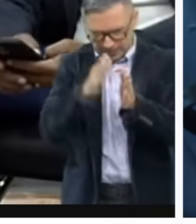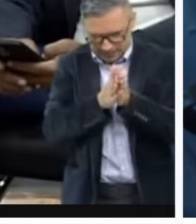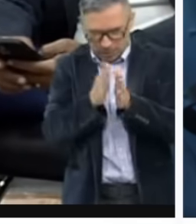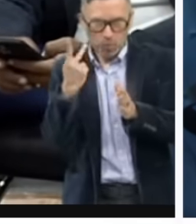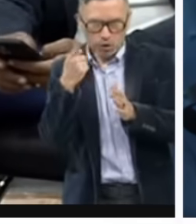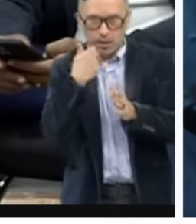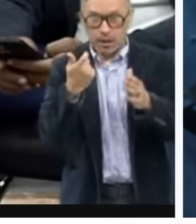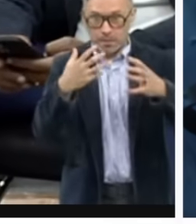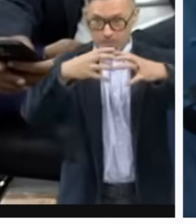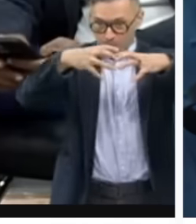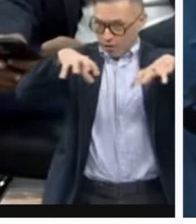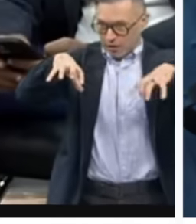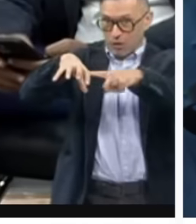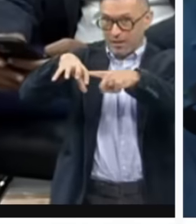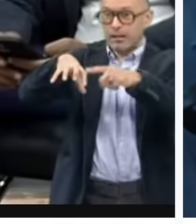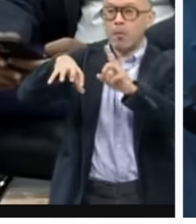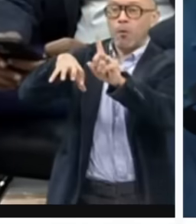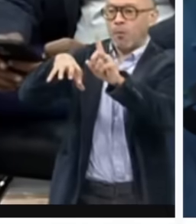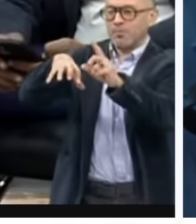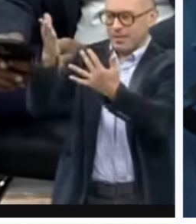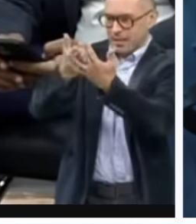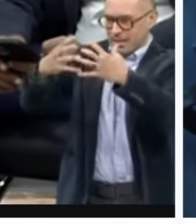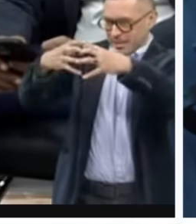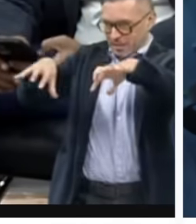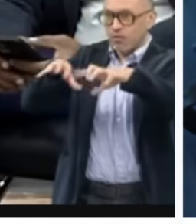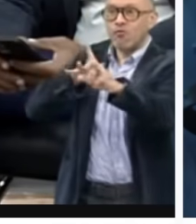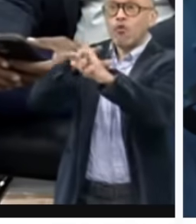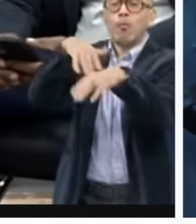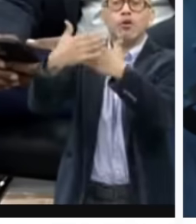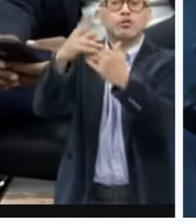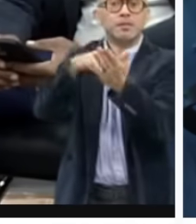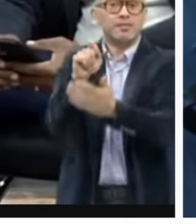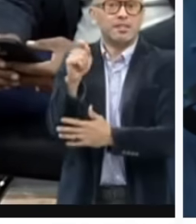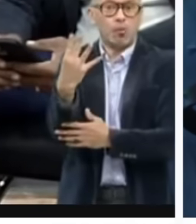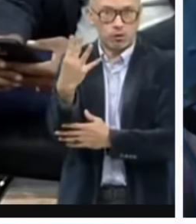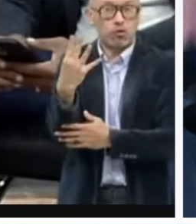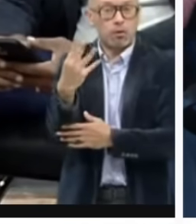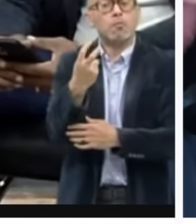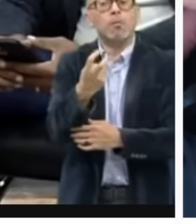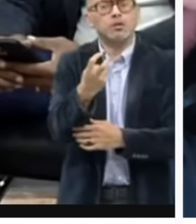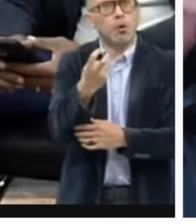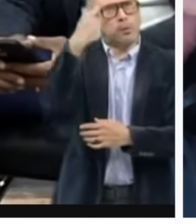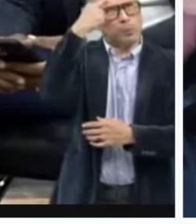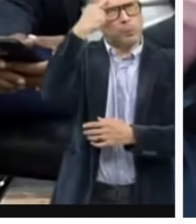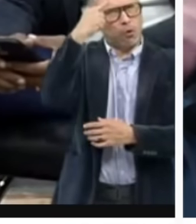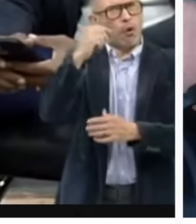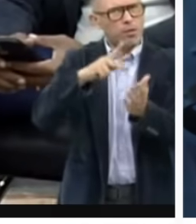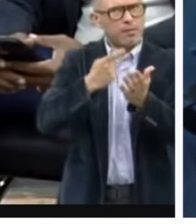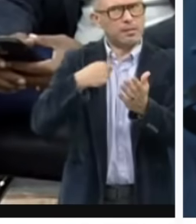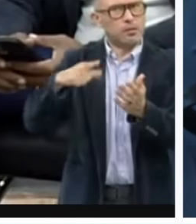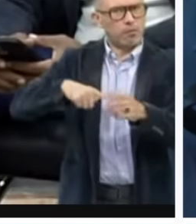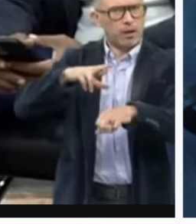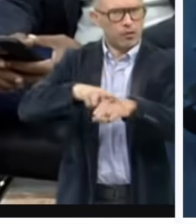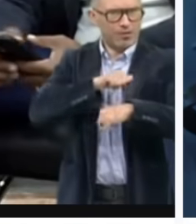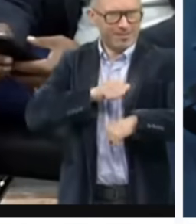proceso electoral del 2024 y por eso quiere asegurar su regreso a la gubernatura del Estado de Nuevo León. Entonces,